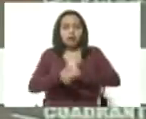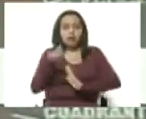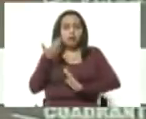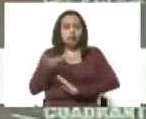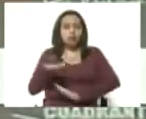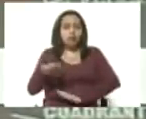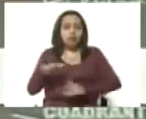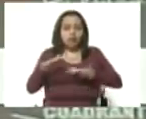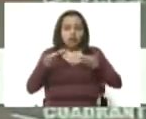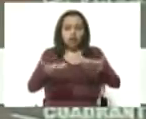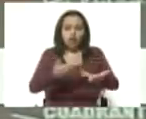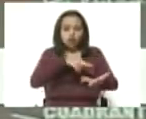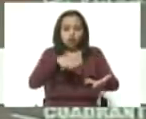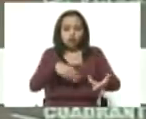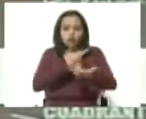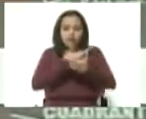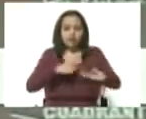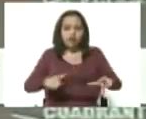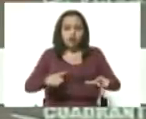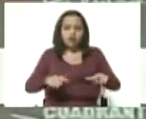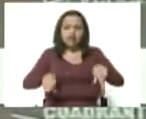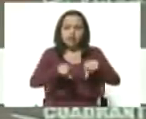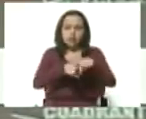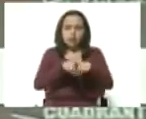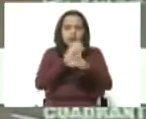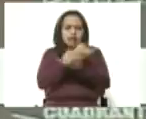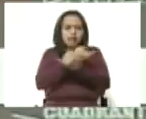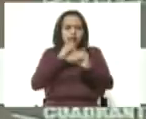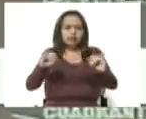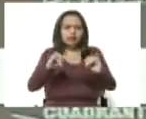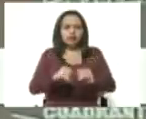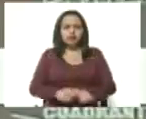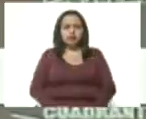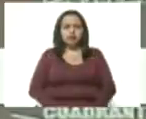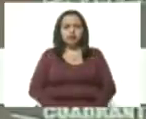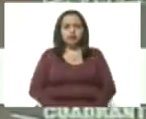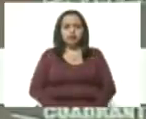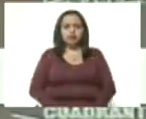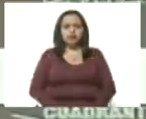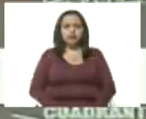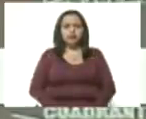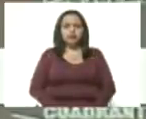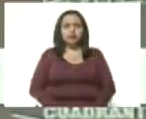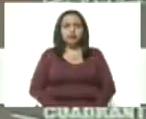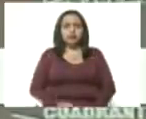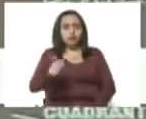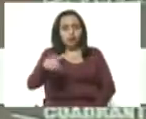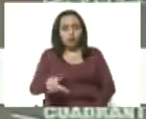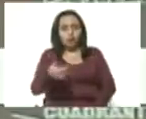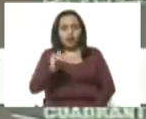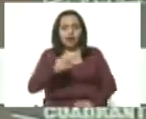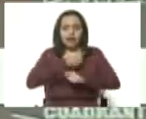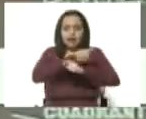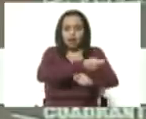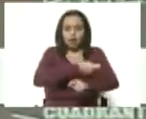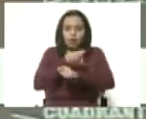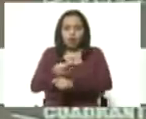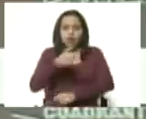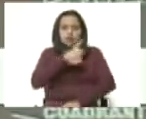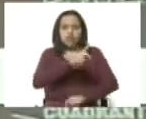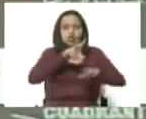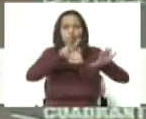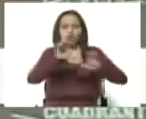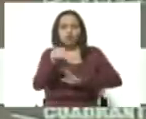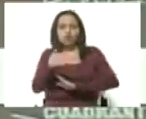nuestros libertadores, que es la independencia. Y hoy estamos graduando 180